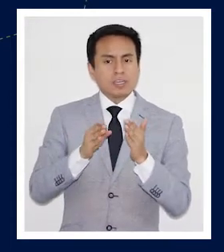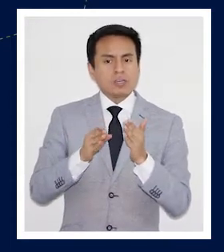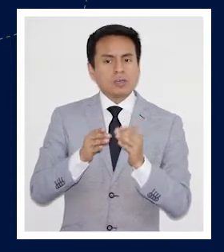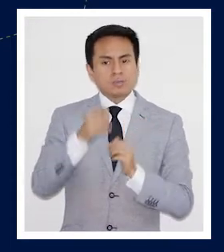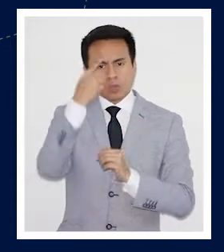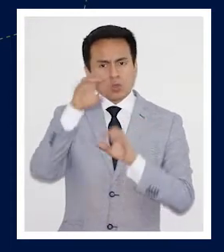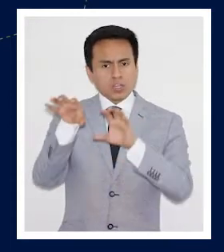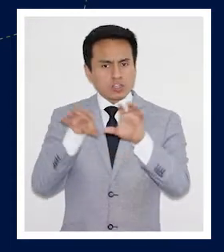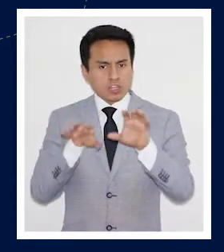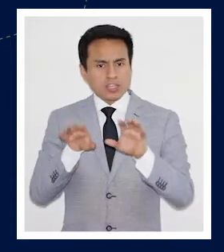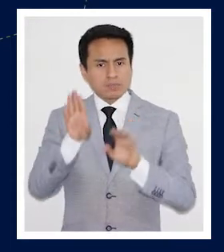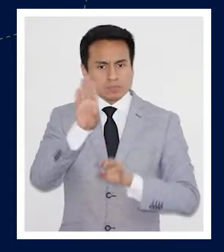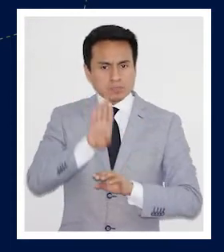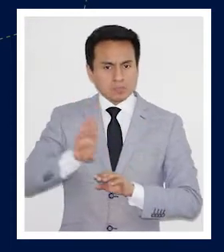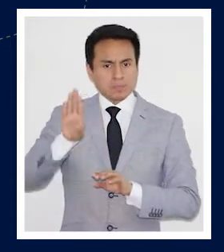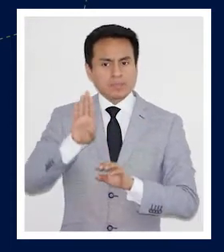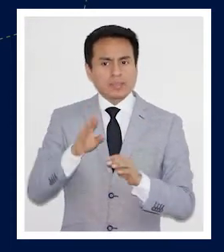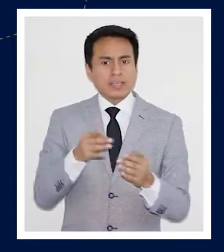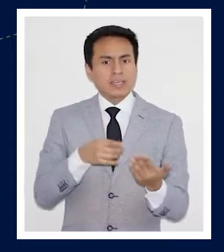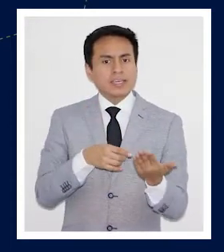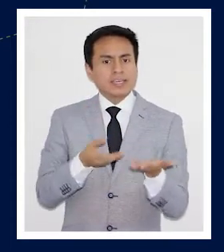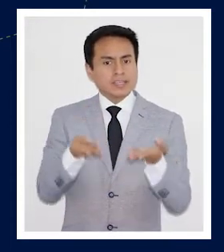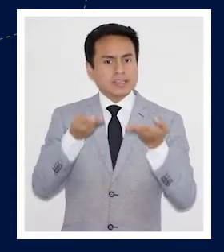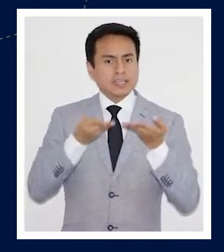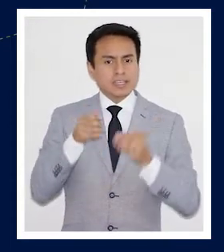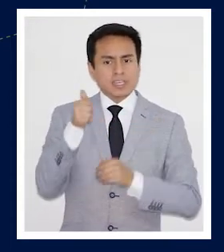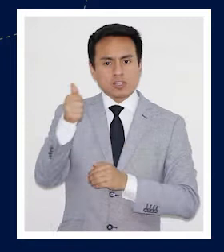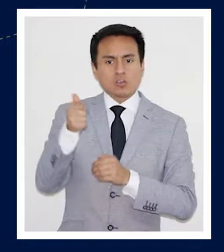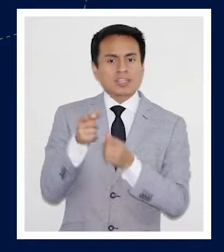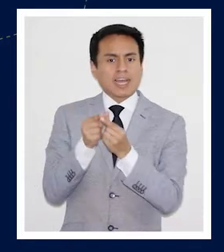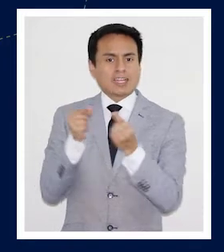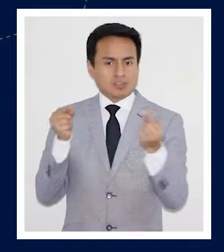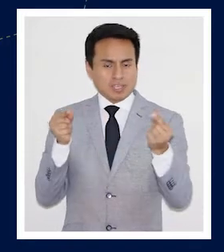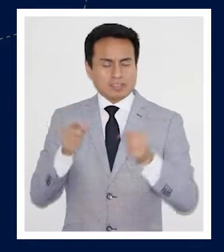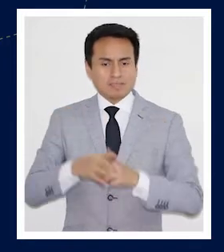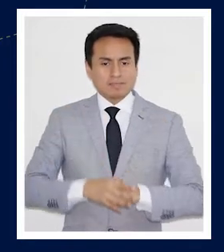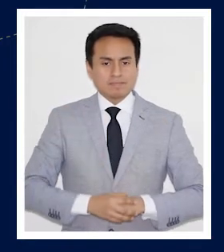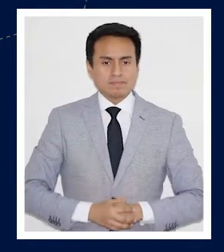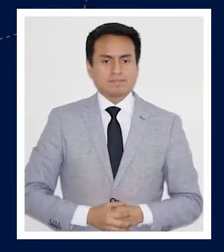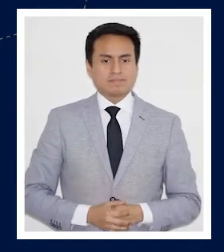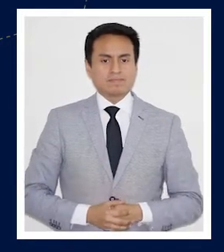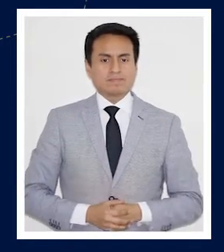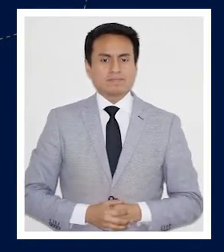mantener museos y colecciones y otras que nos indique el director nacional.